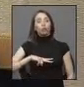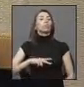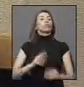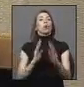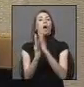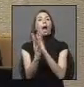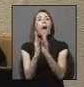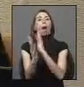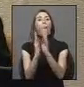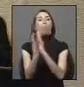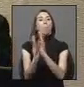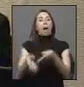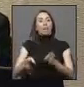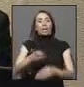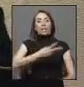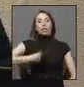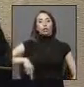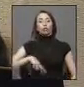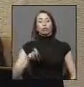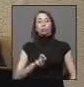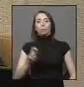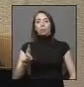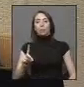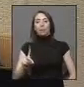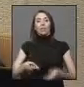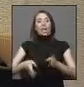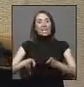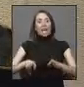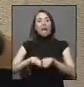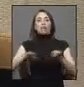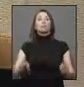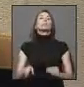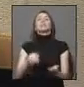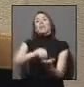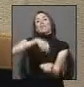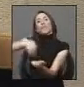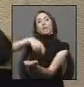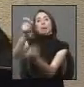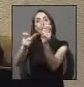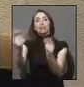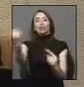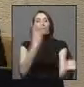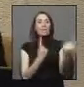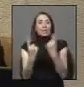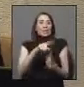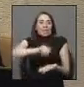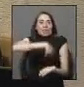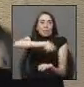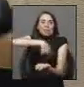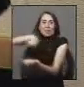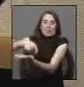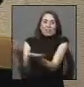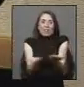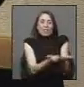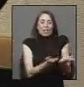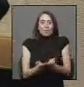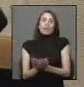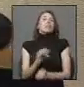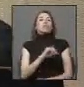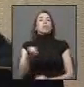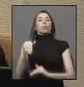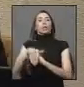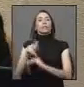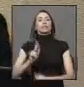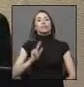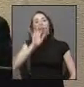Ahumada, digo nosotros PPD, a buscar firmas, la gente firmaba y más tarde un señor